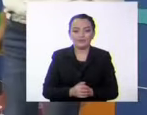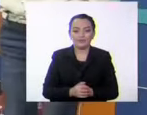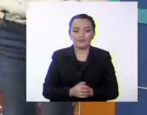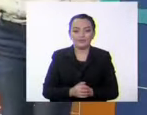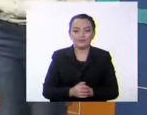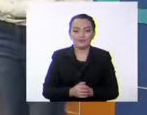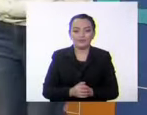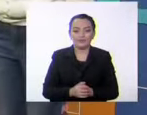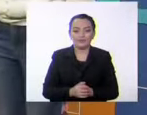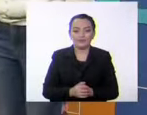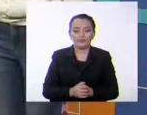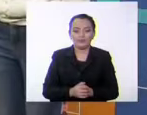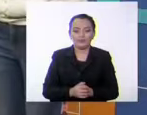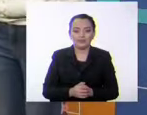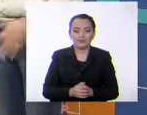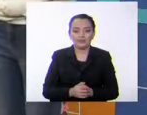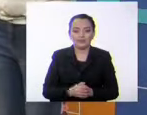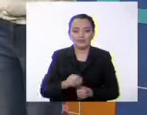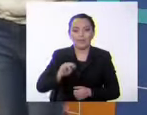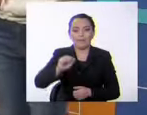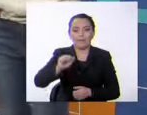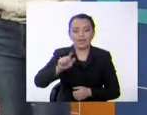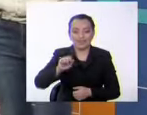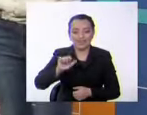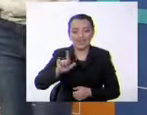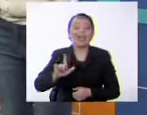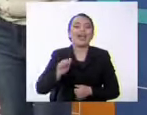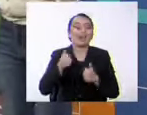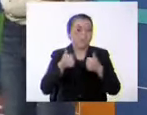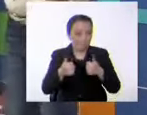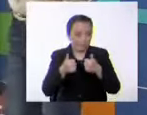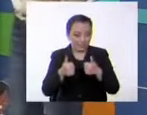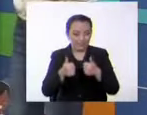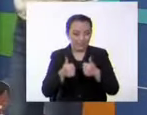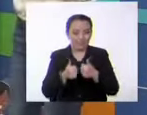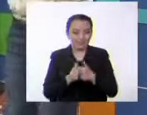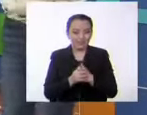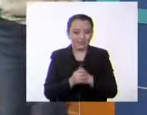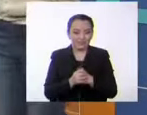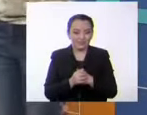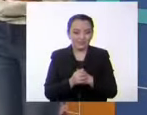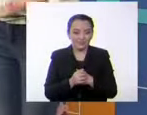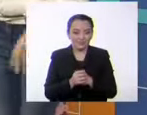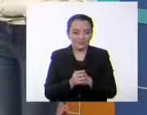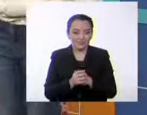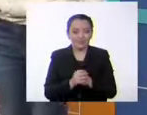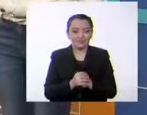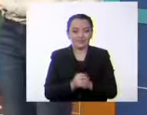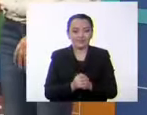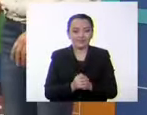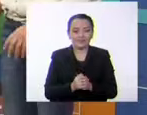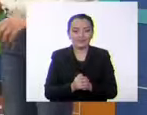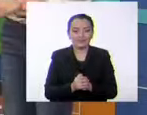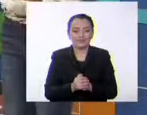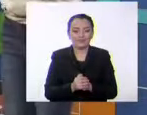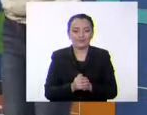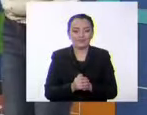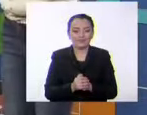el petate es material. Perfecto. Bien, Luis. Excelente. Ahora vos. Muy bien, entonces ahora